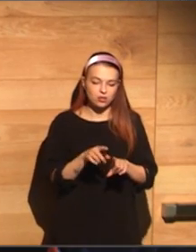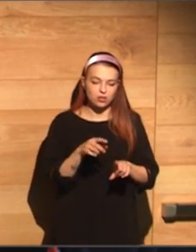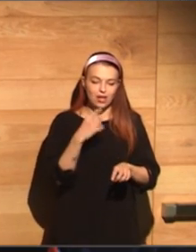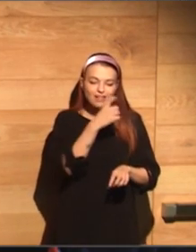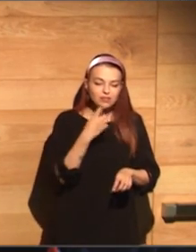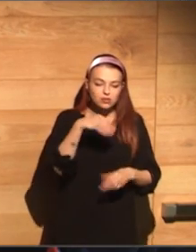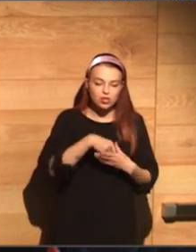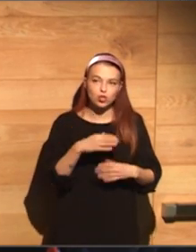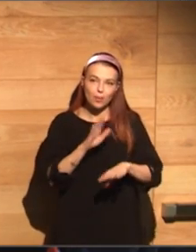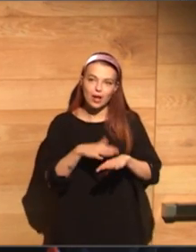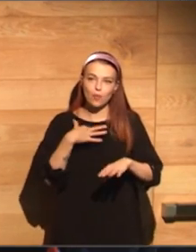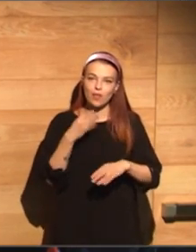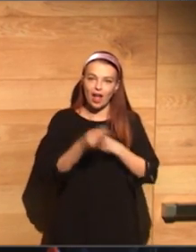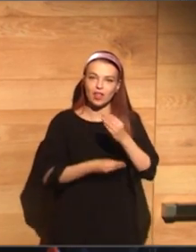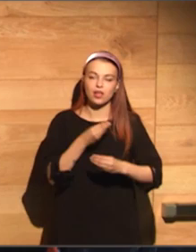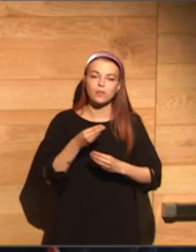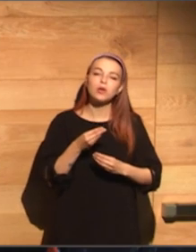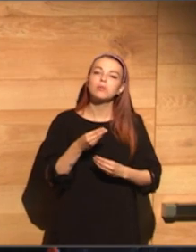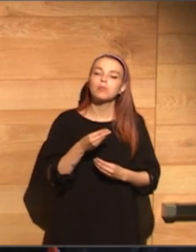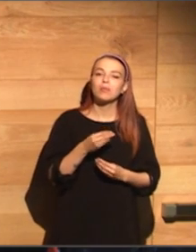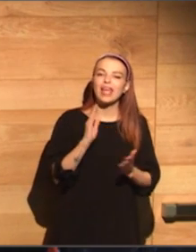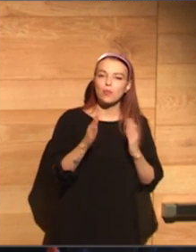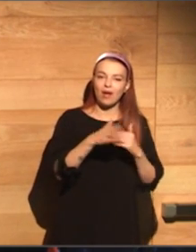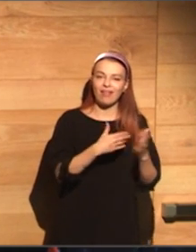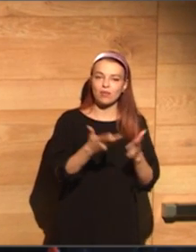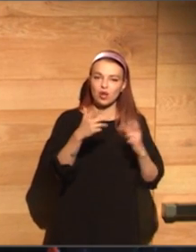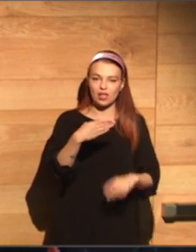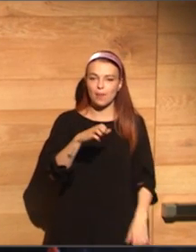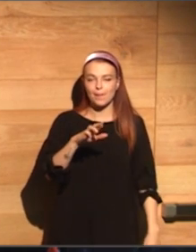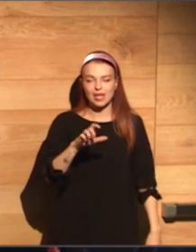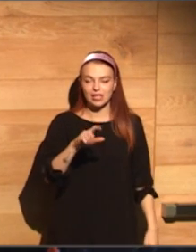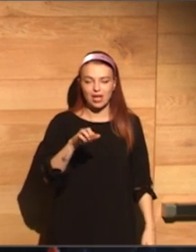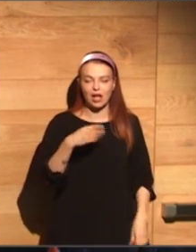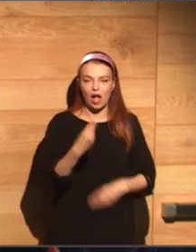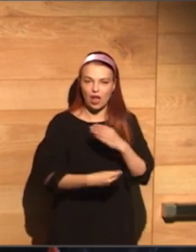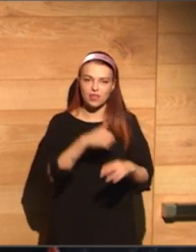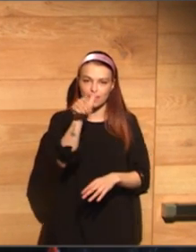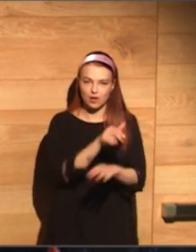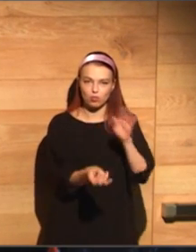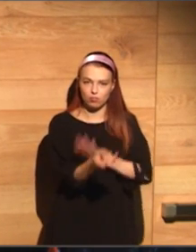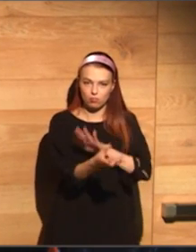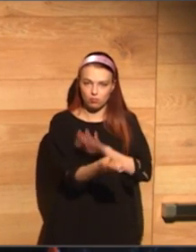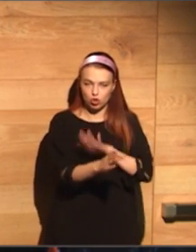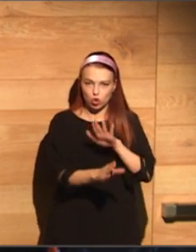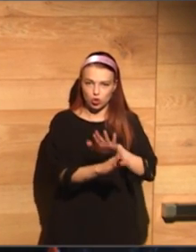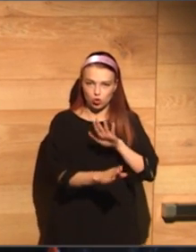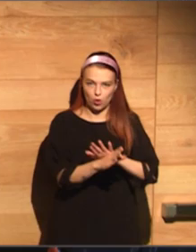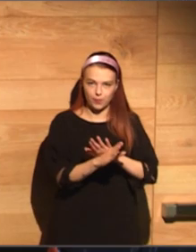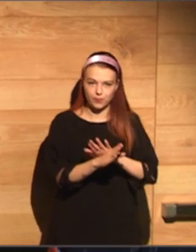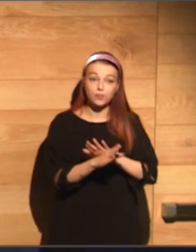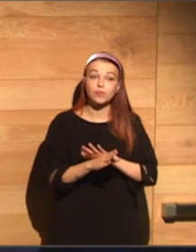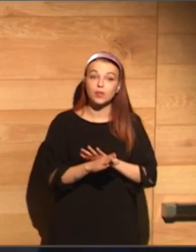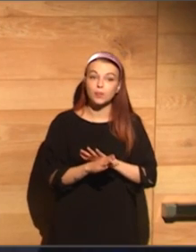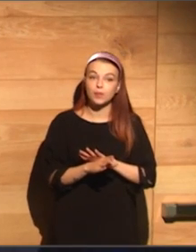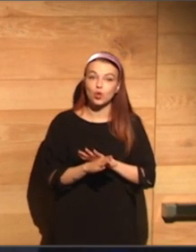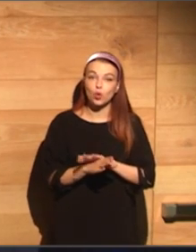eso, él hizo grandes películas en democracia, o sea que esto no lo podemos labrar en mármol, sino más bien usarlo como materia de reflexión. Pero lo que sí que sucede es